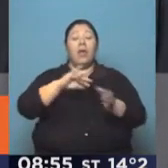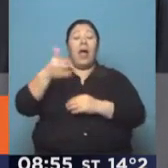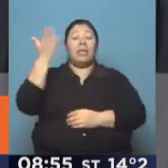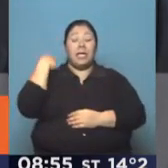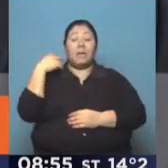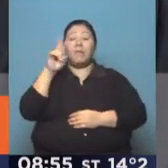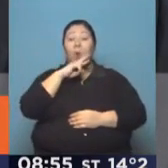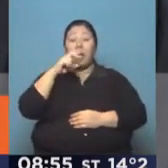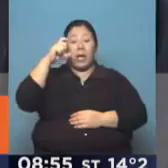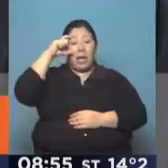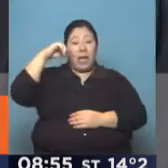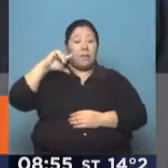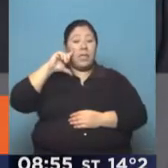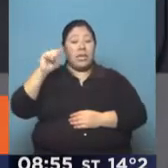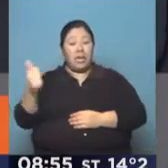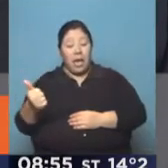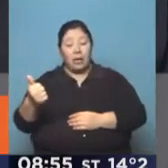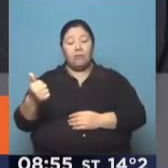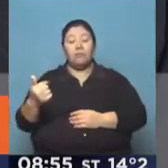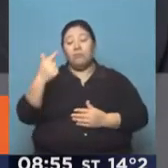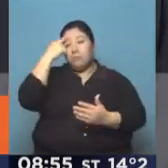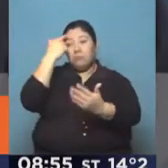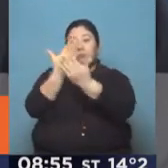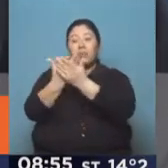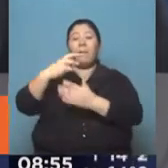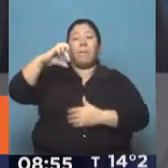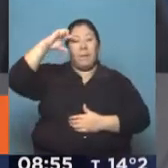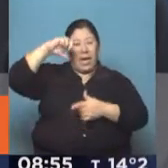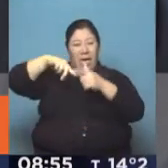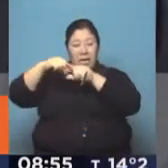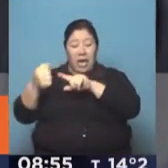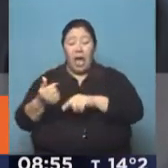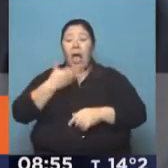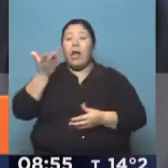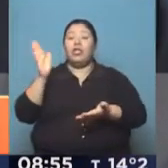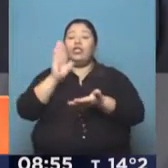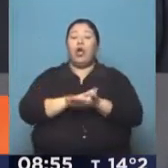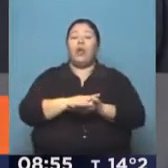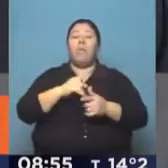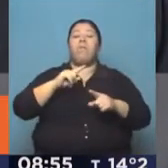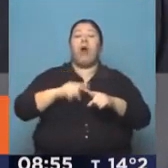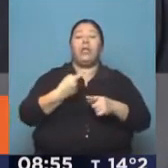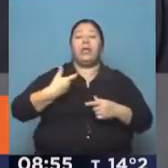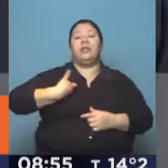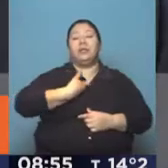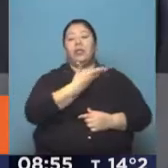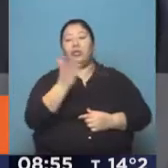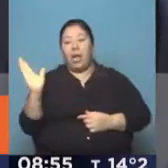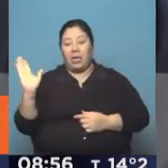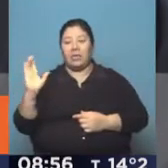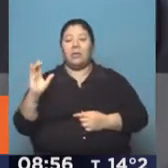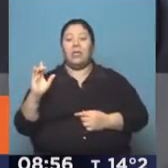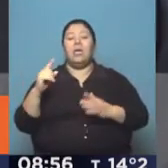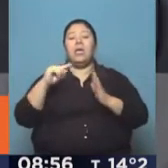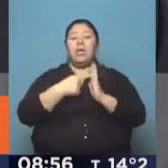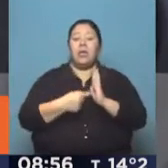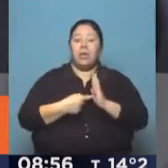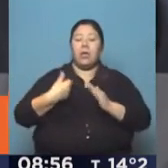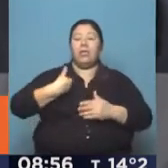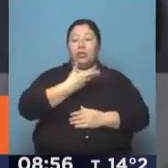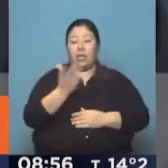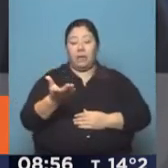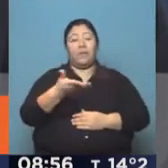ante el jefe de gabinete marcos peña y hablaba de y hablando de temas sociales no hay de políticas sociales un tema que ustedes han planteado durante la